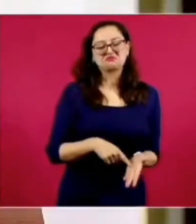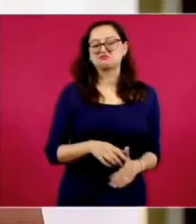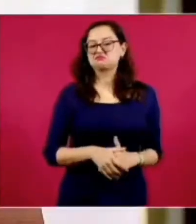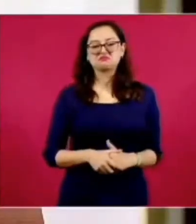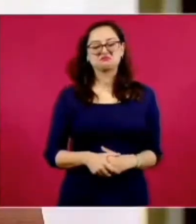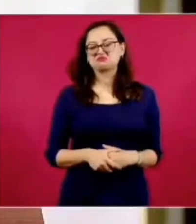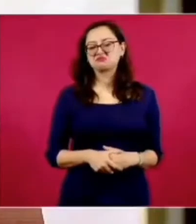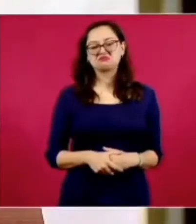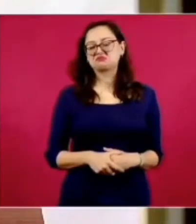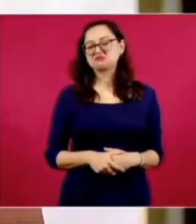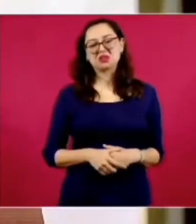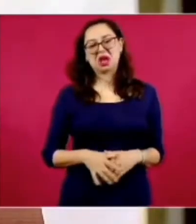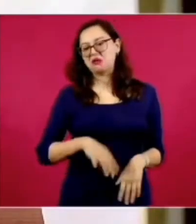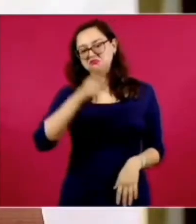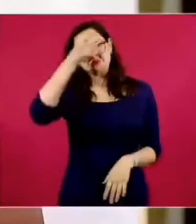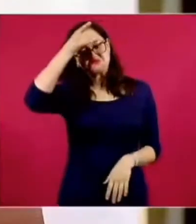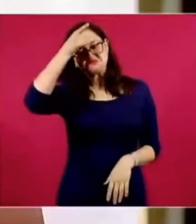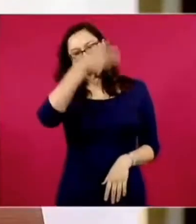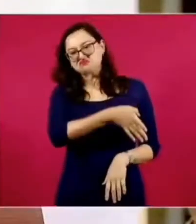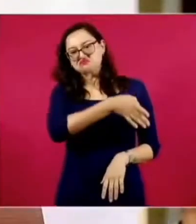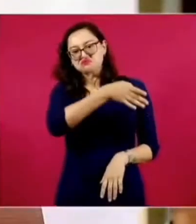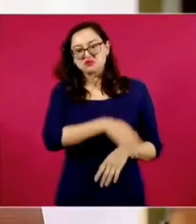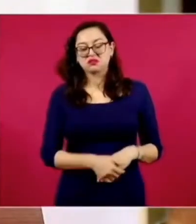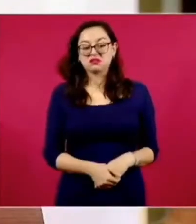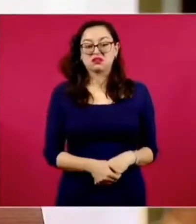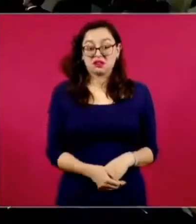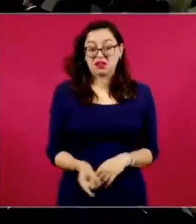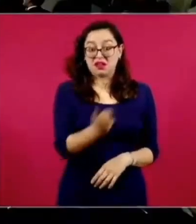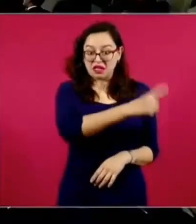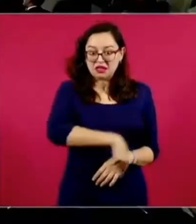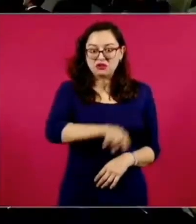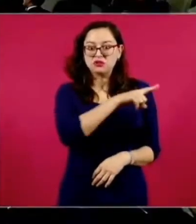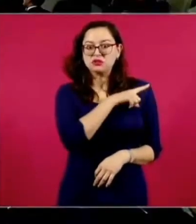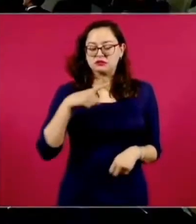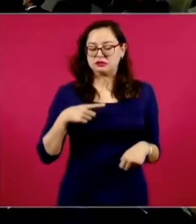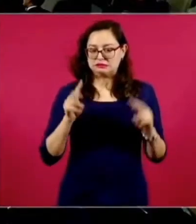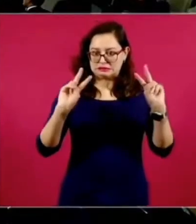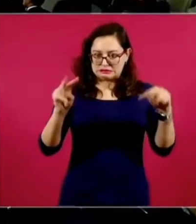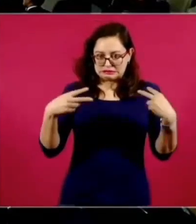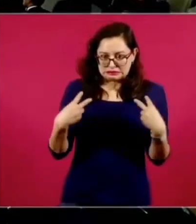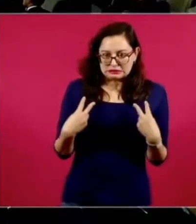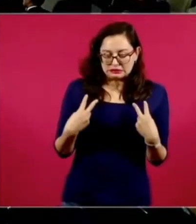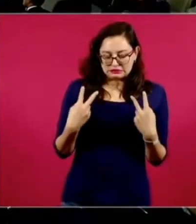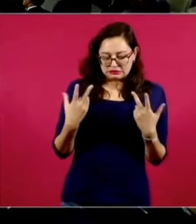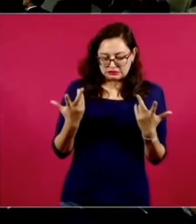Esto debería de llevarlos a una revisión